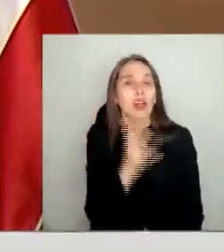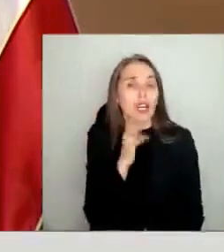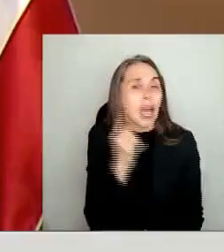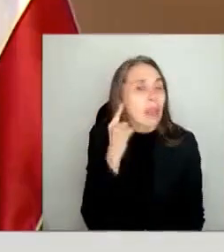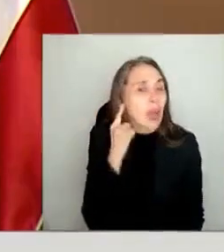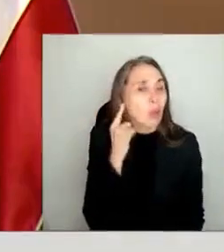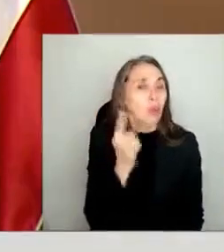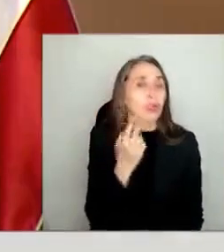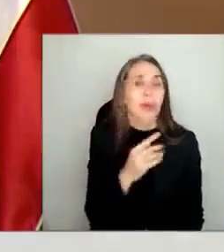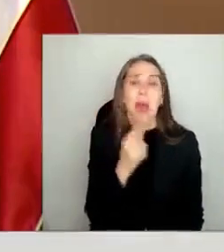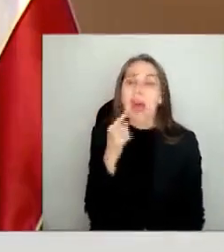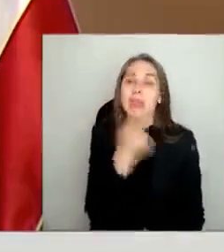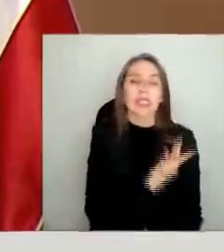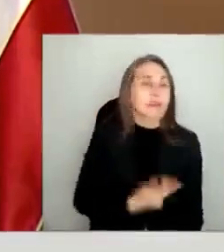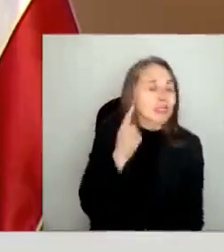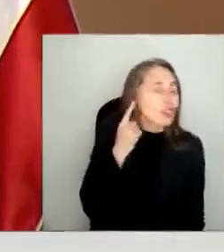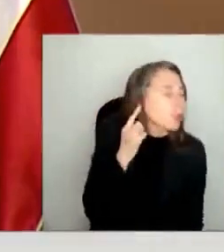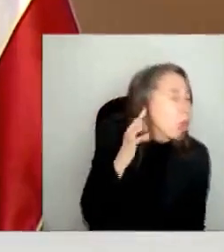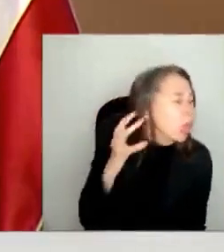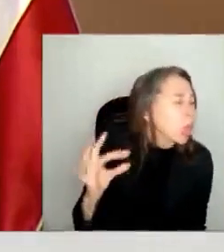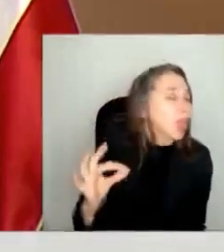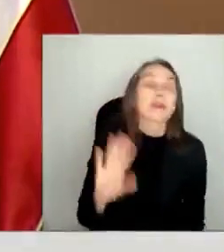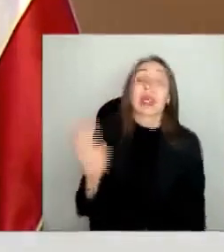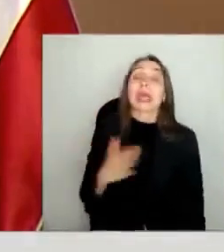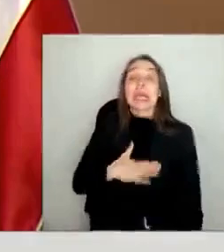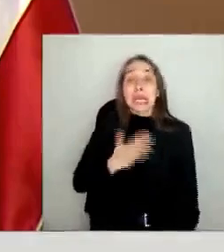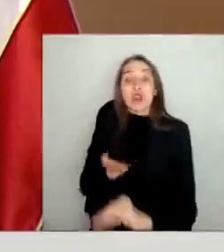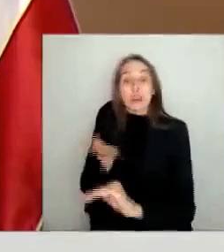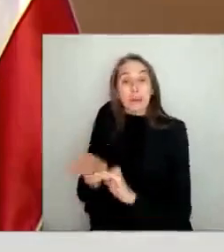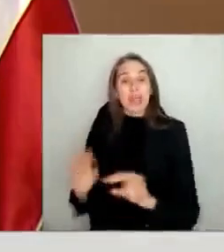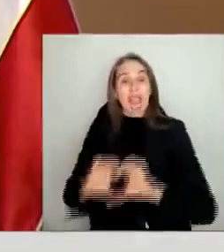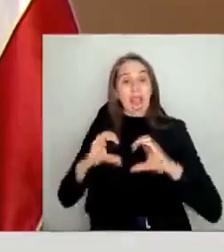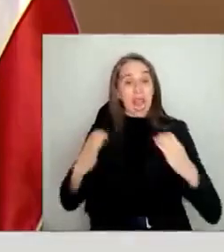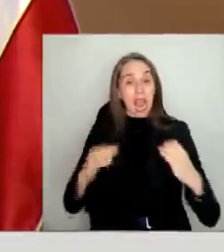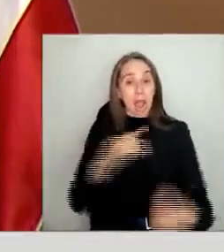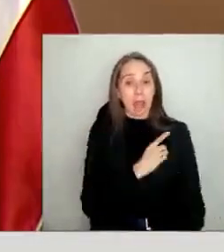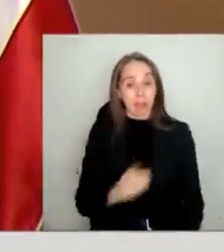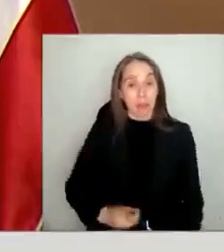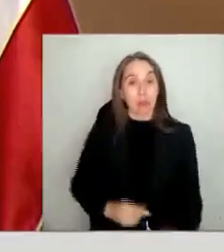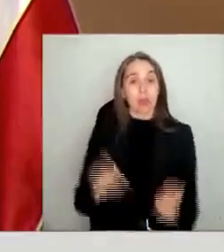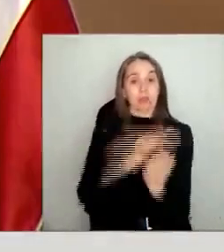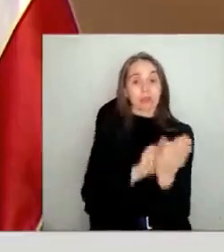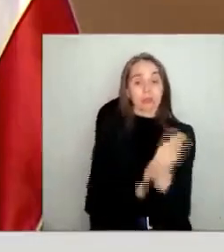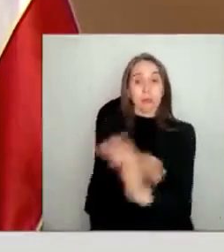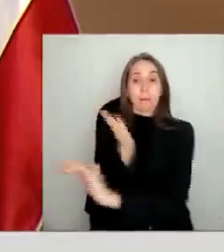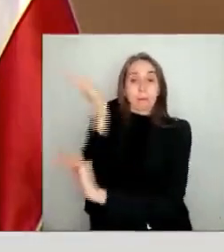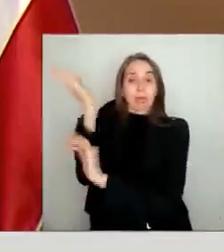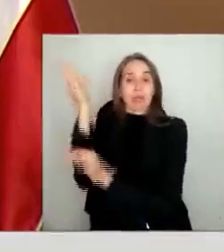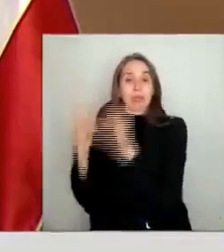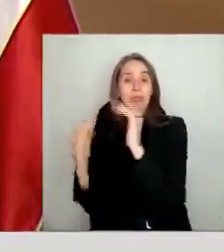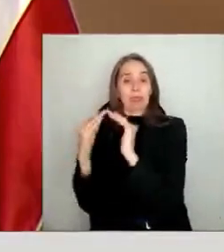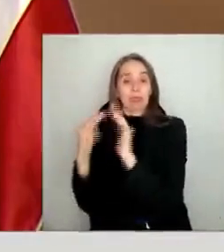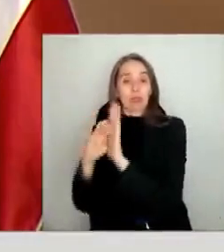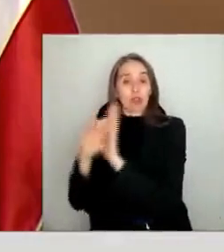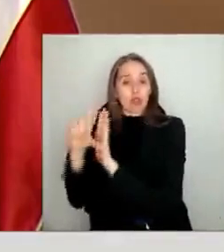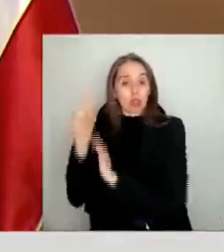hacer una solicitud para que como cámara ya le enviemos un requerimiento al tribunal constitucional